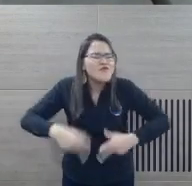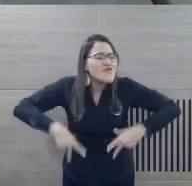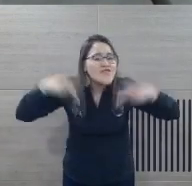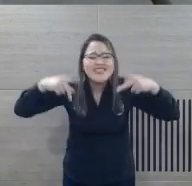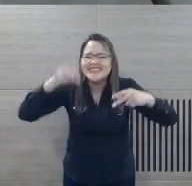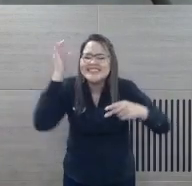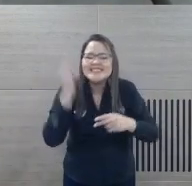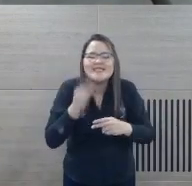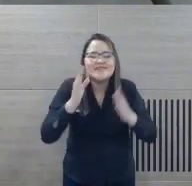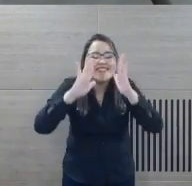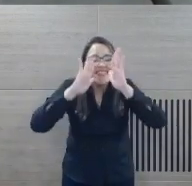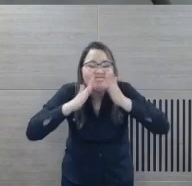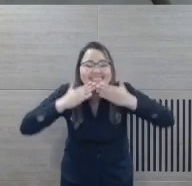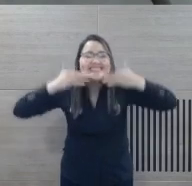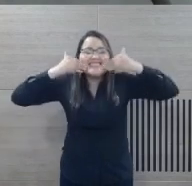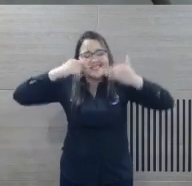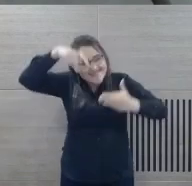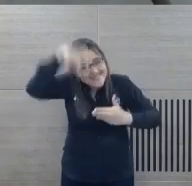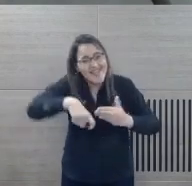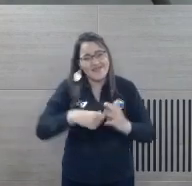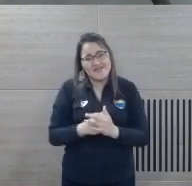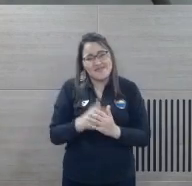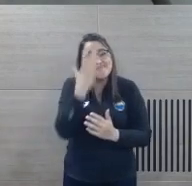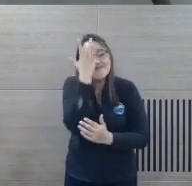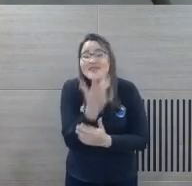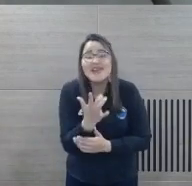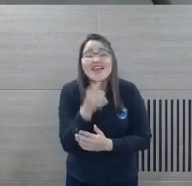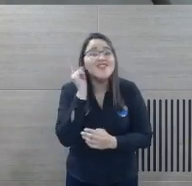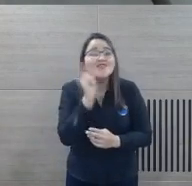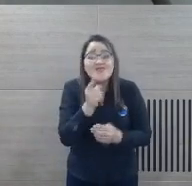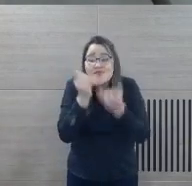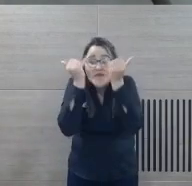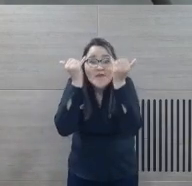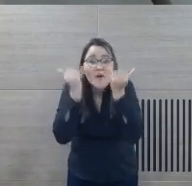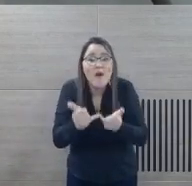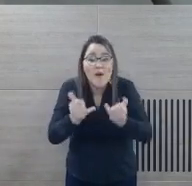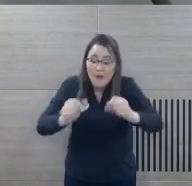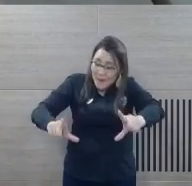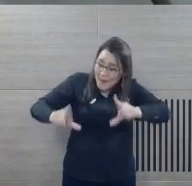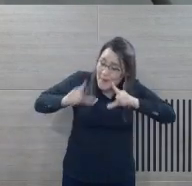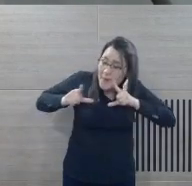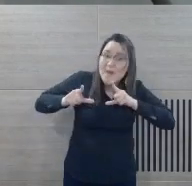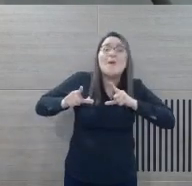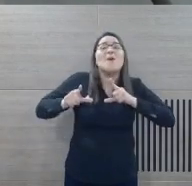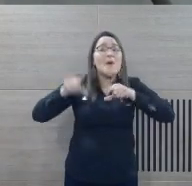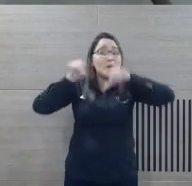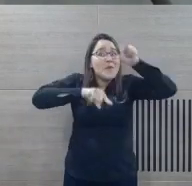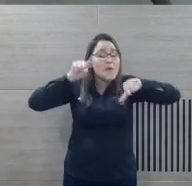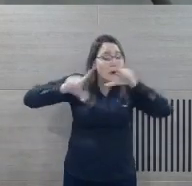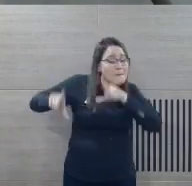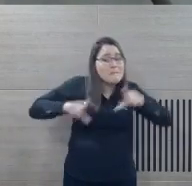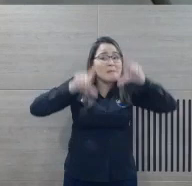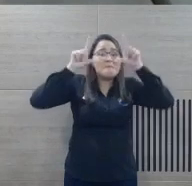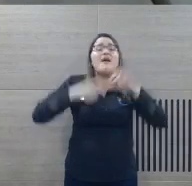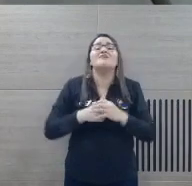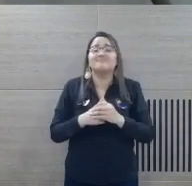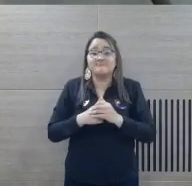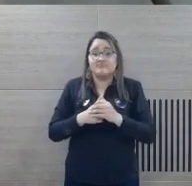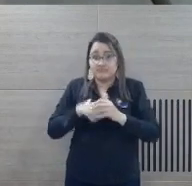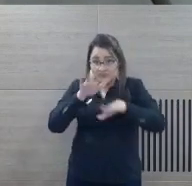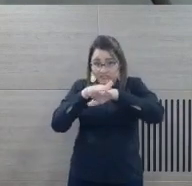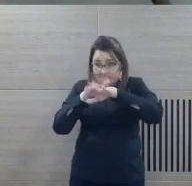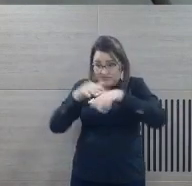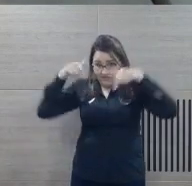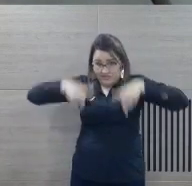jóvenes, tienen la posibilidad de tener un título o inclusive 2 o 3 en un país donde todavía casi la mitad de los bachilleres no llegan a la